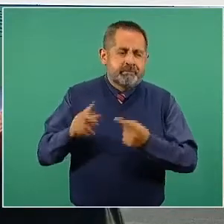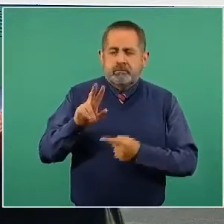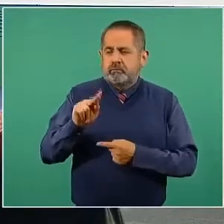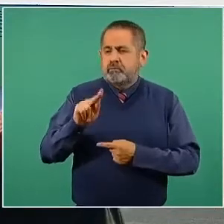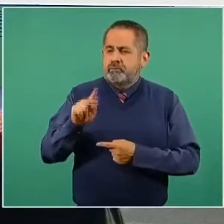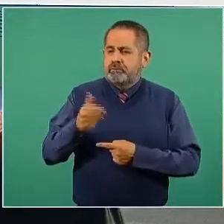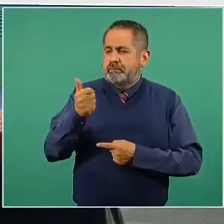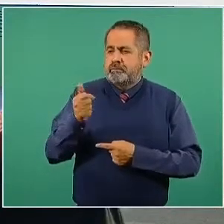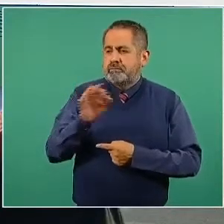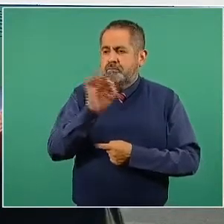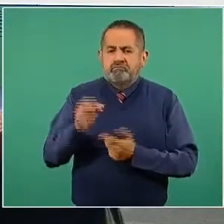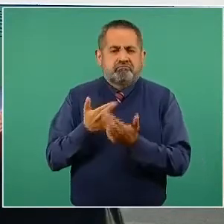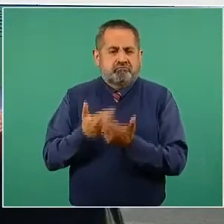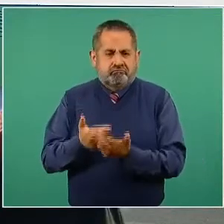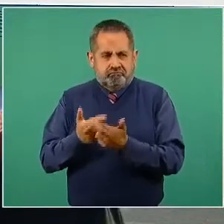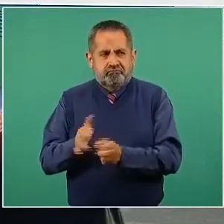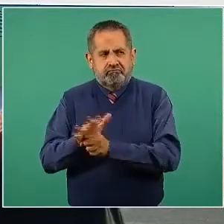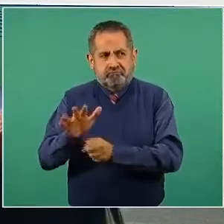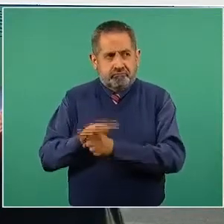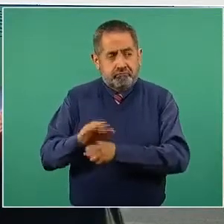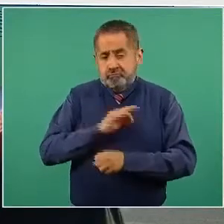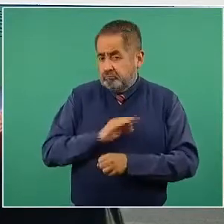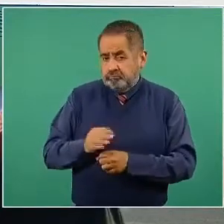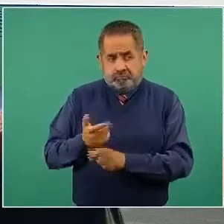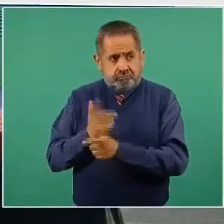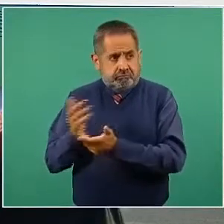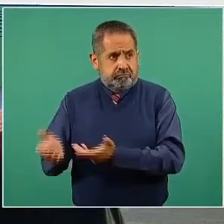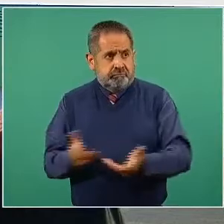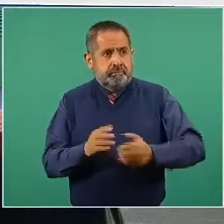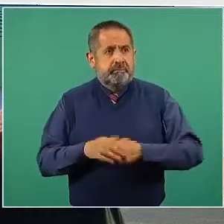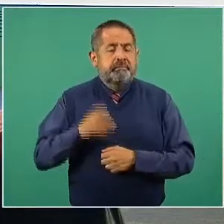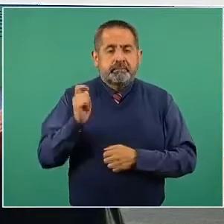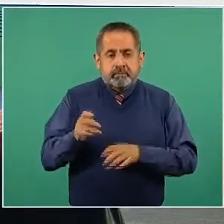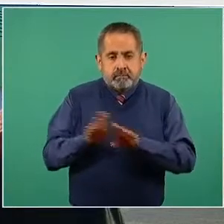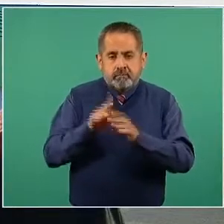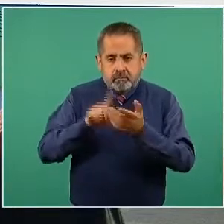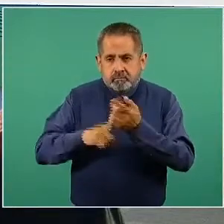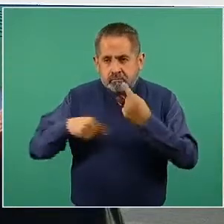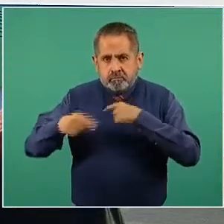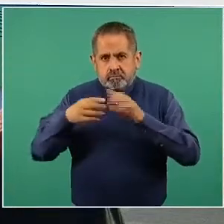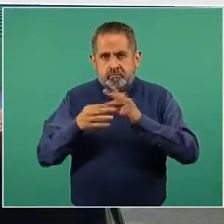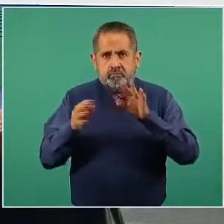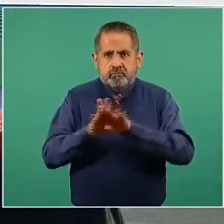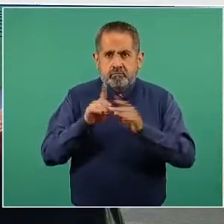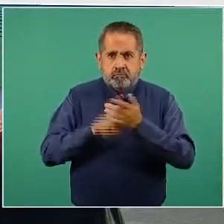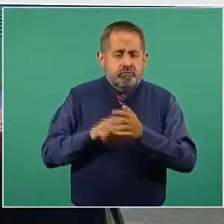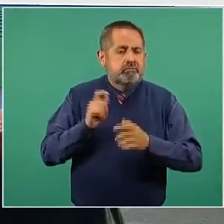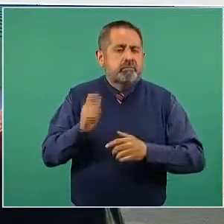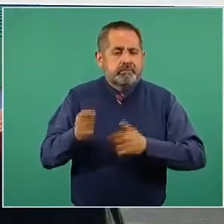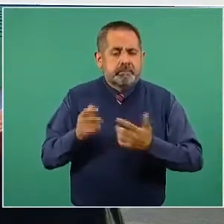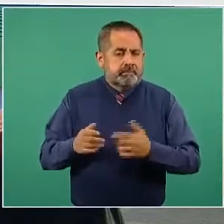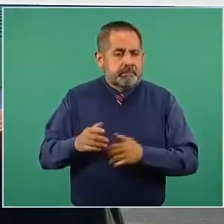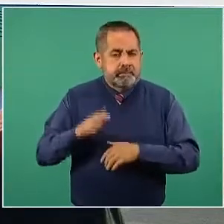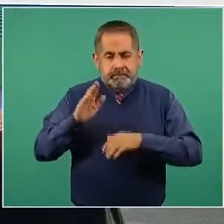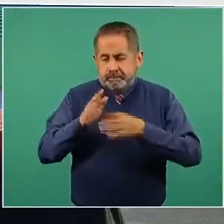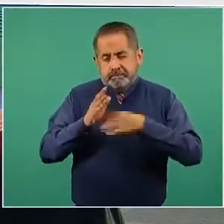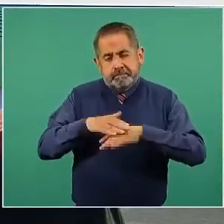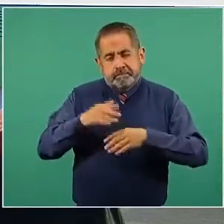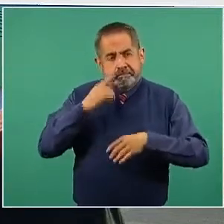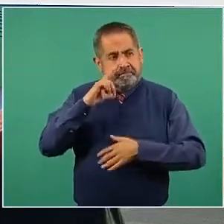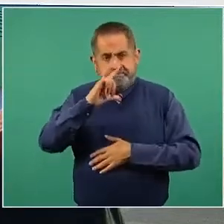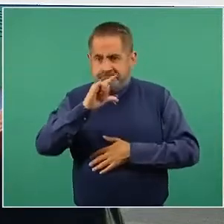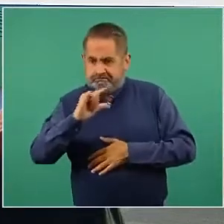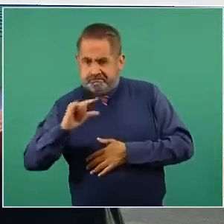números, pues obviamente representan los porcentajes de ocupación que en estos últimos días han sido los más bajos desde que